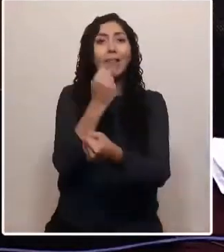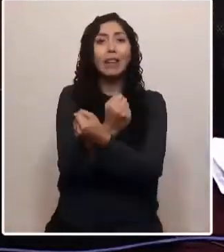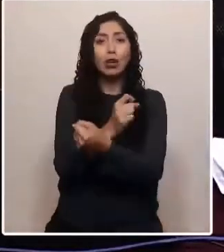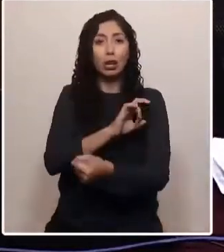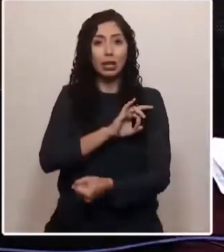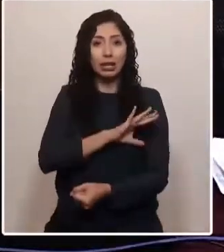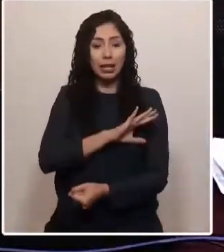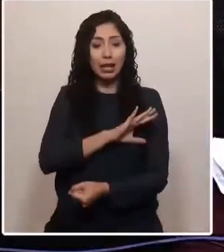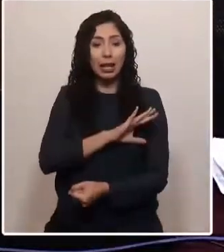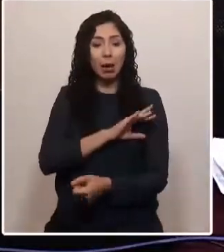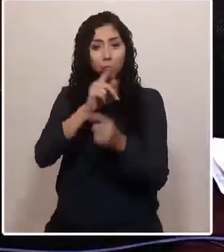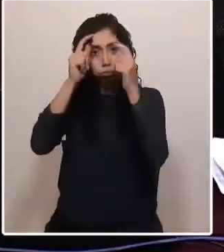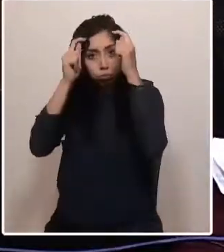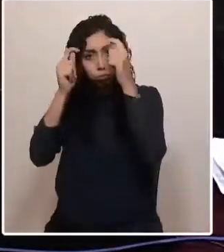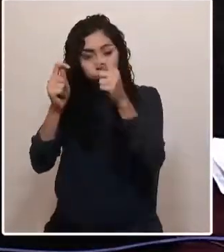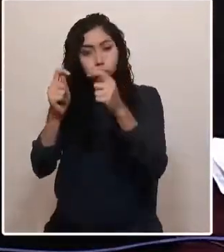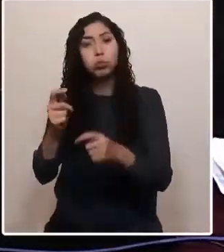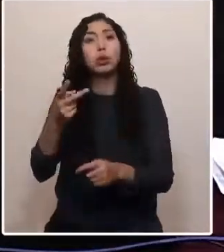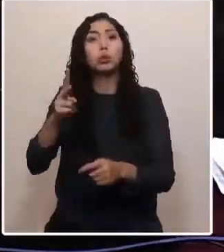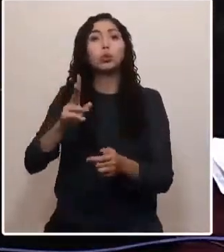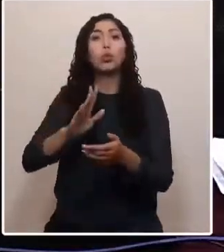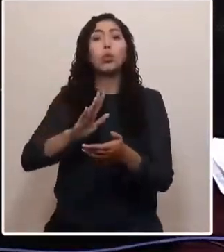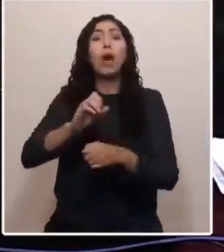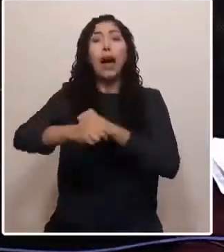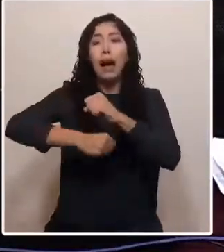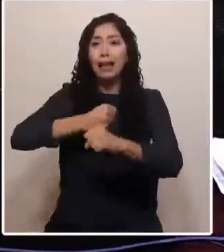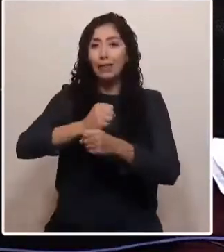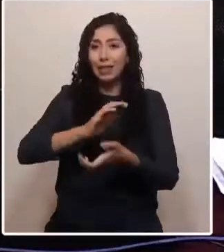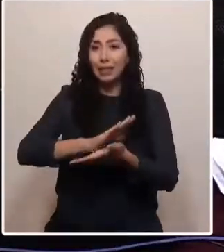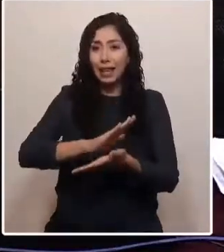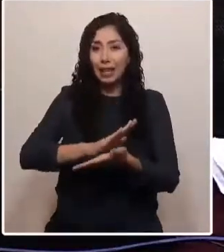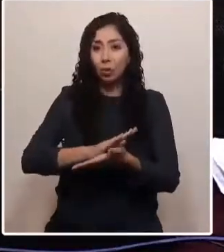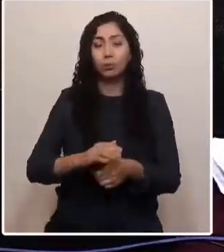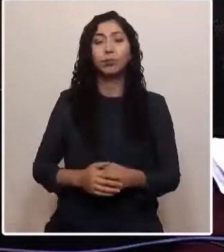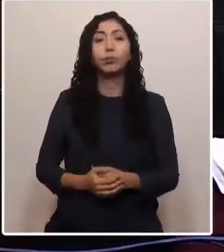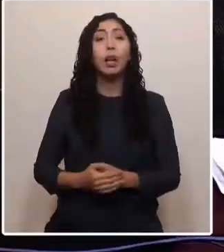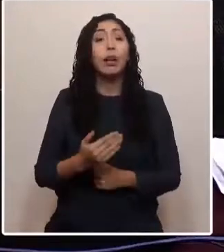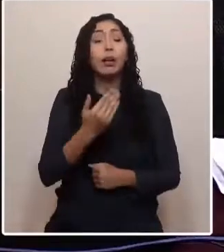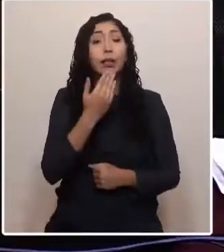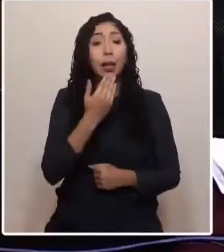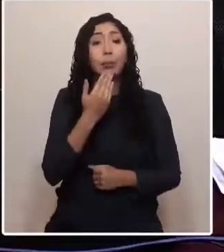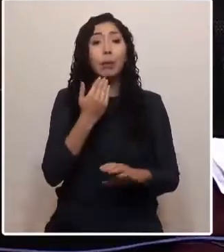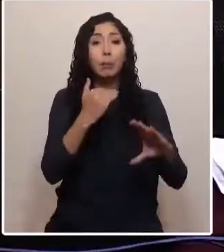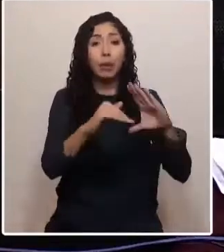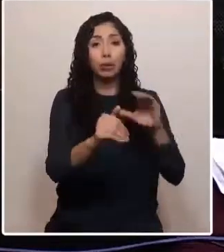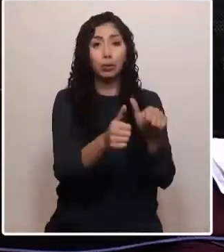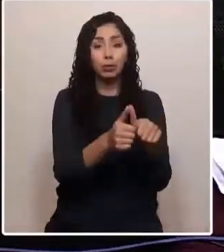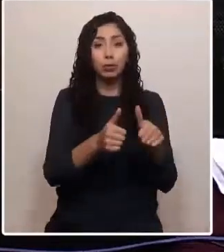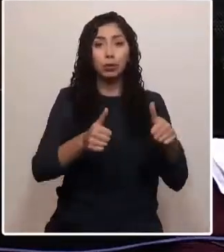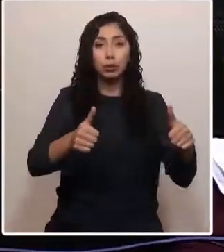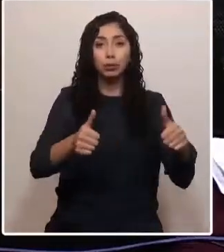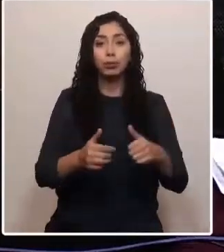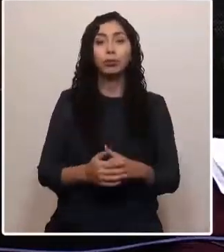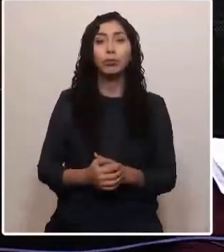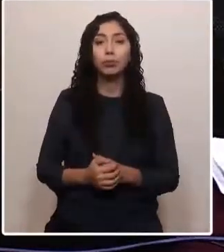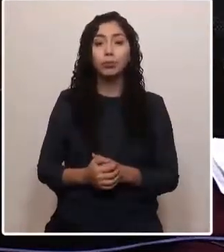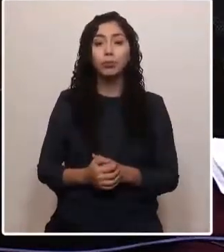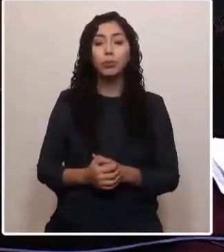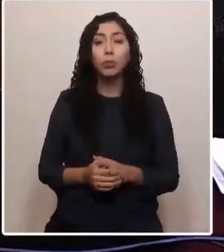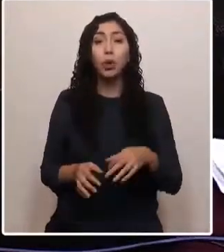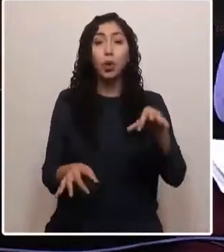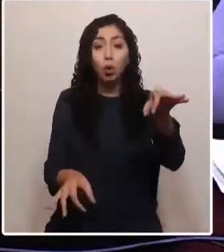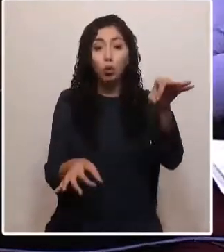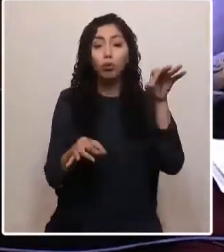de su 95º aniversario. También se ha derivado a la mesa directiva. Oficio de los